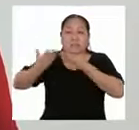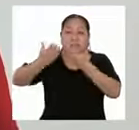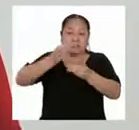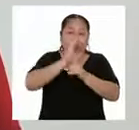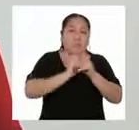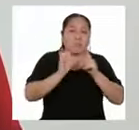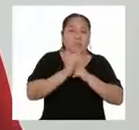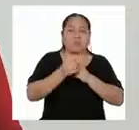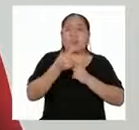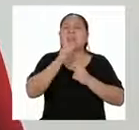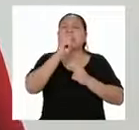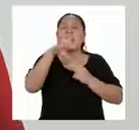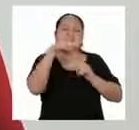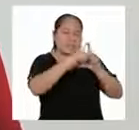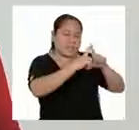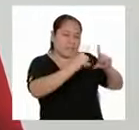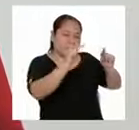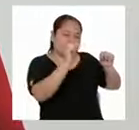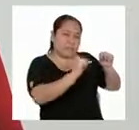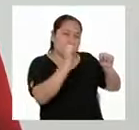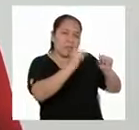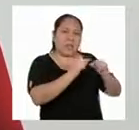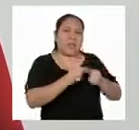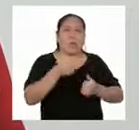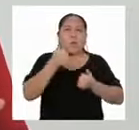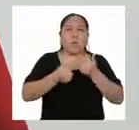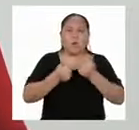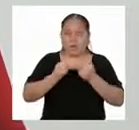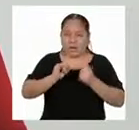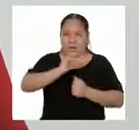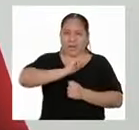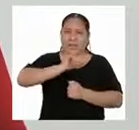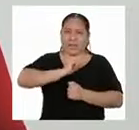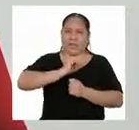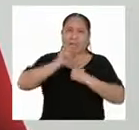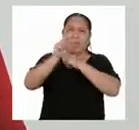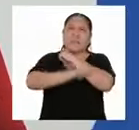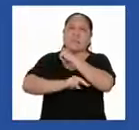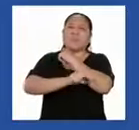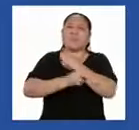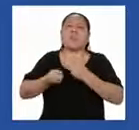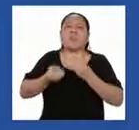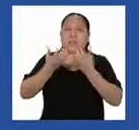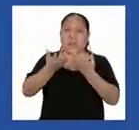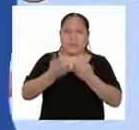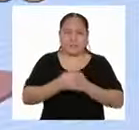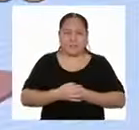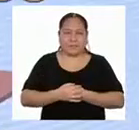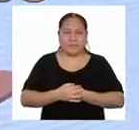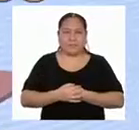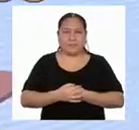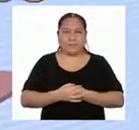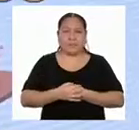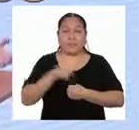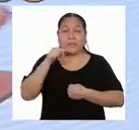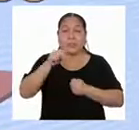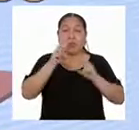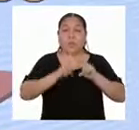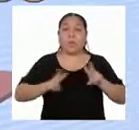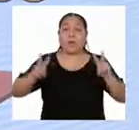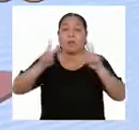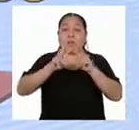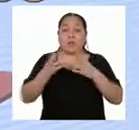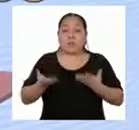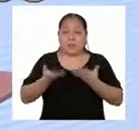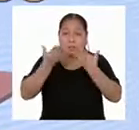qué trata el párrafo? ¿Qué aspecto de la identidad nacional aborda? Los valores que heredamos y